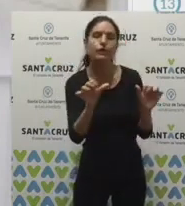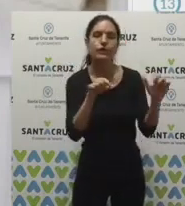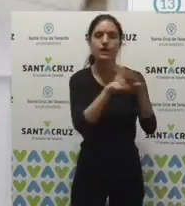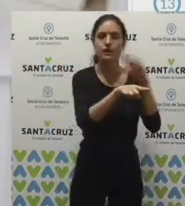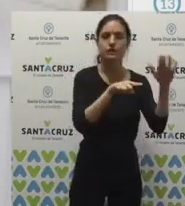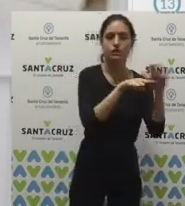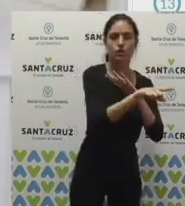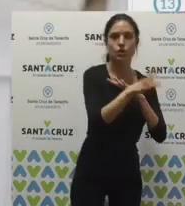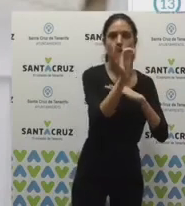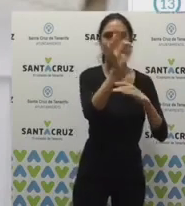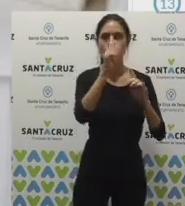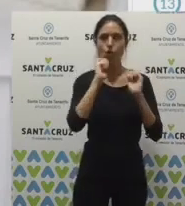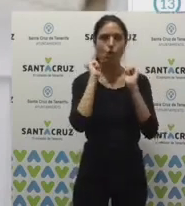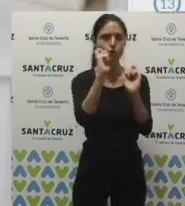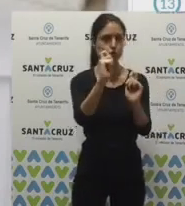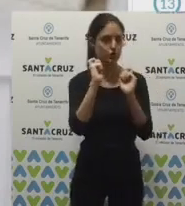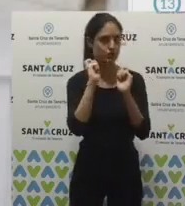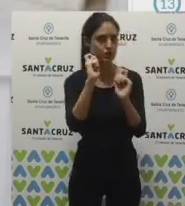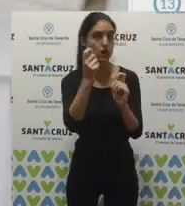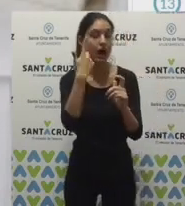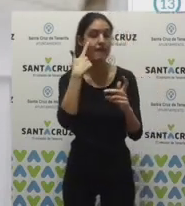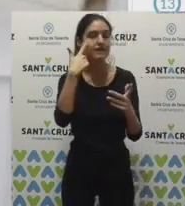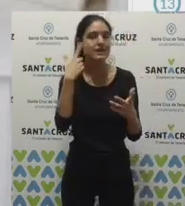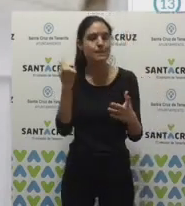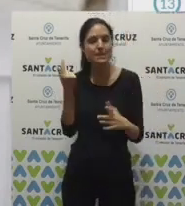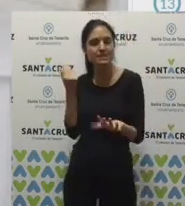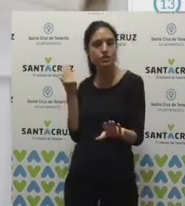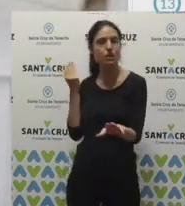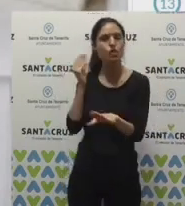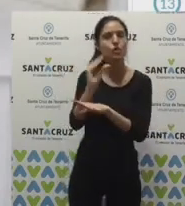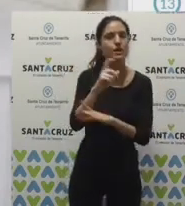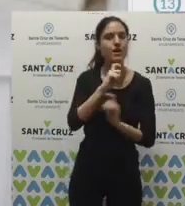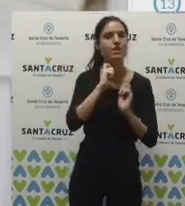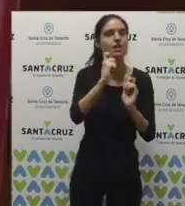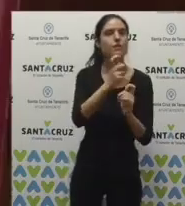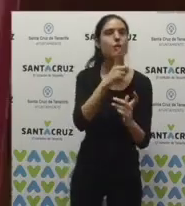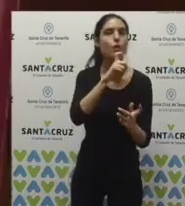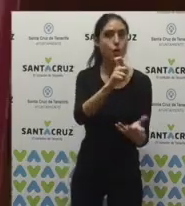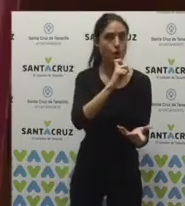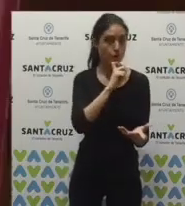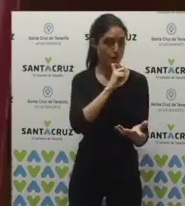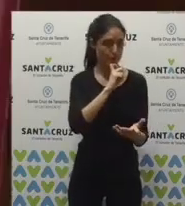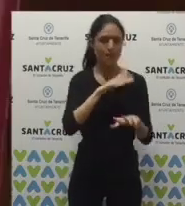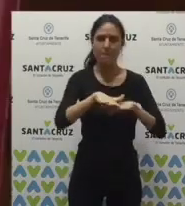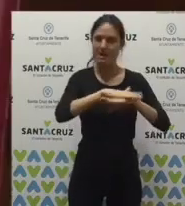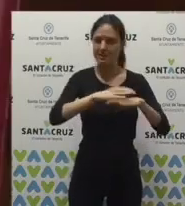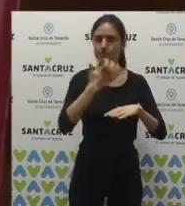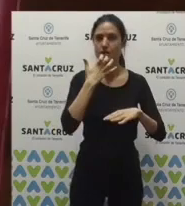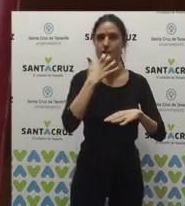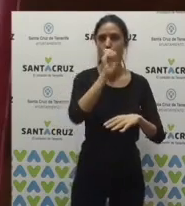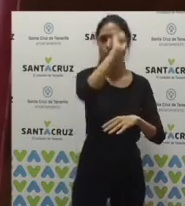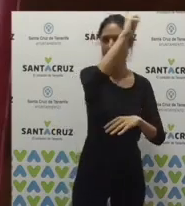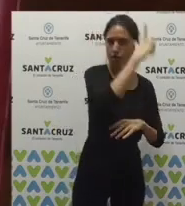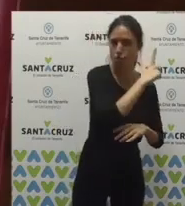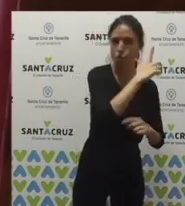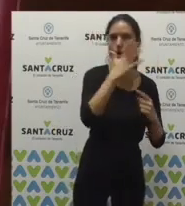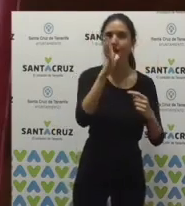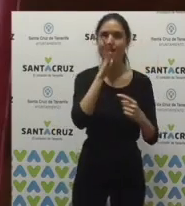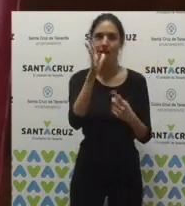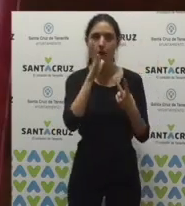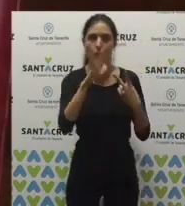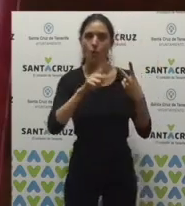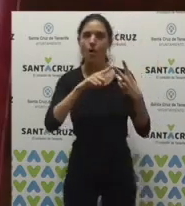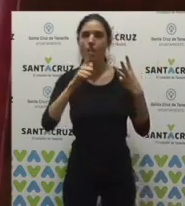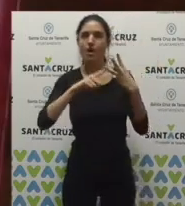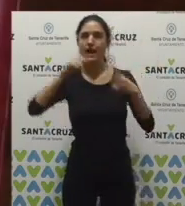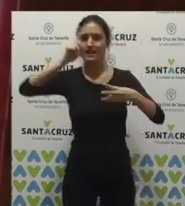de prestaciones económicas especialmente de las más básicas como son la luz el agua los alquileres con avances en